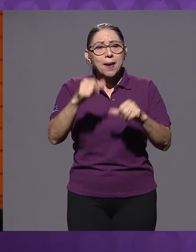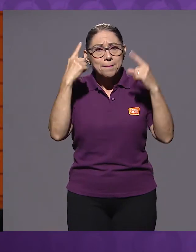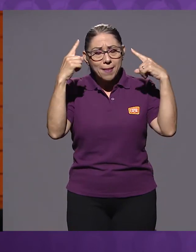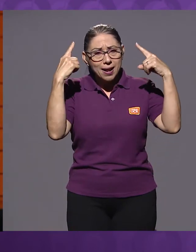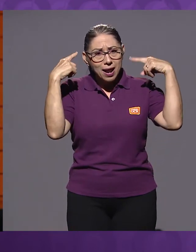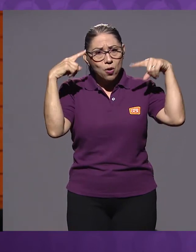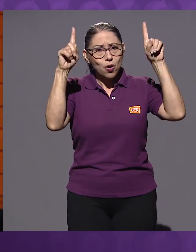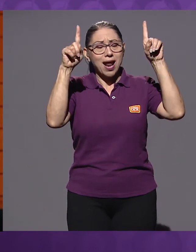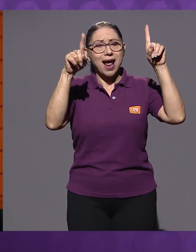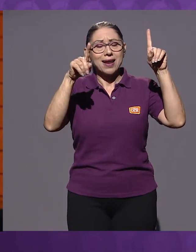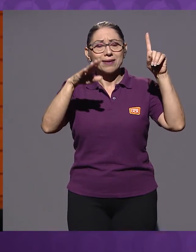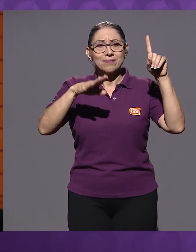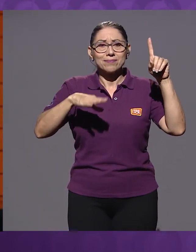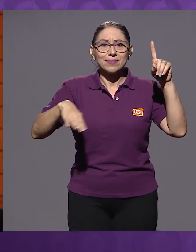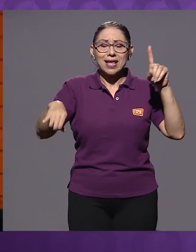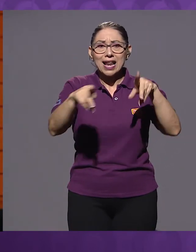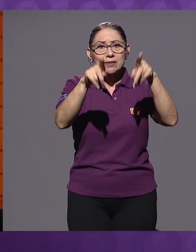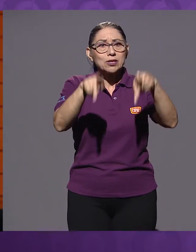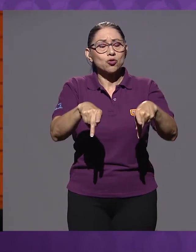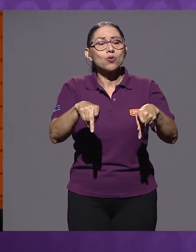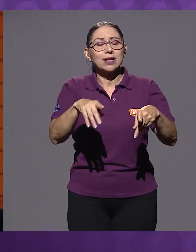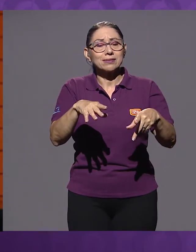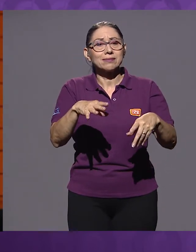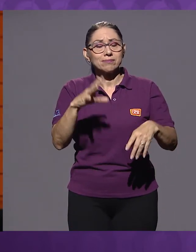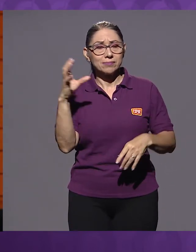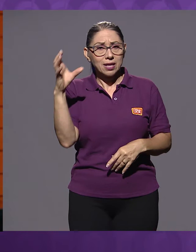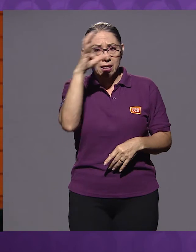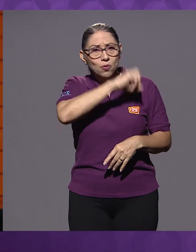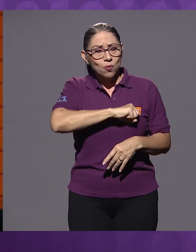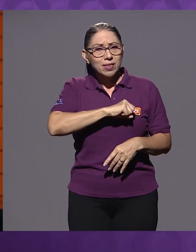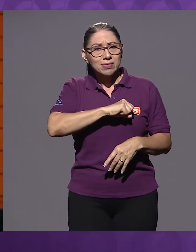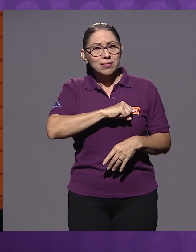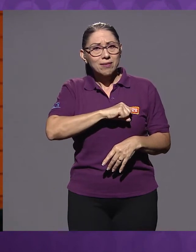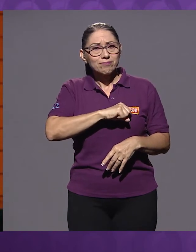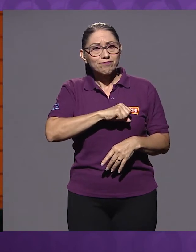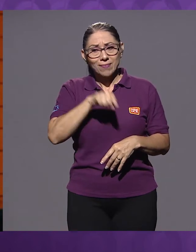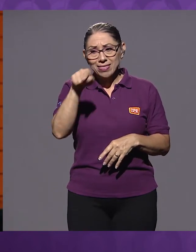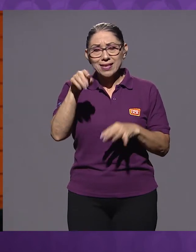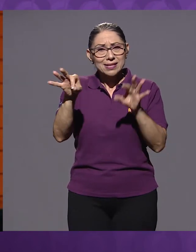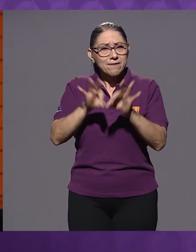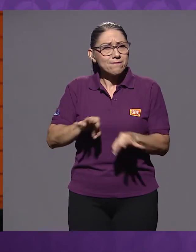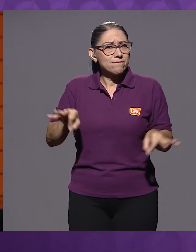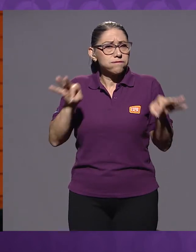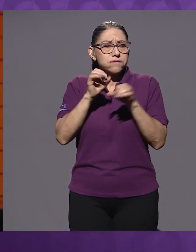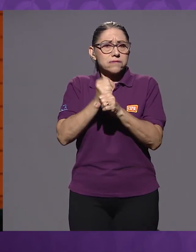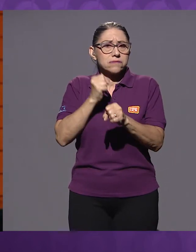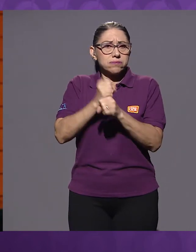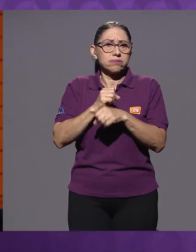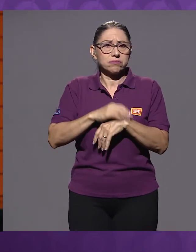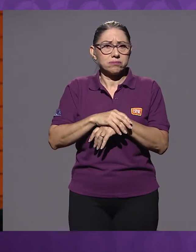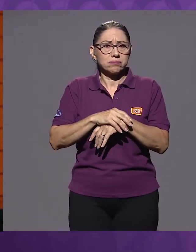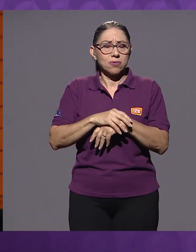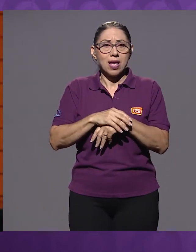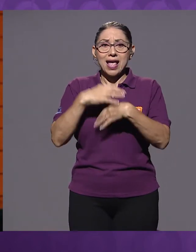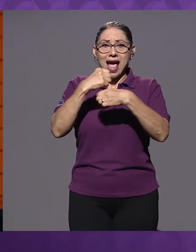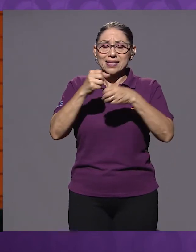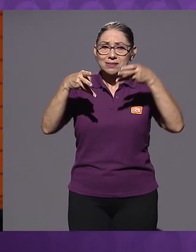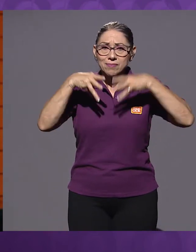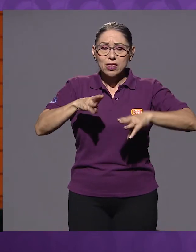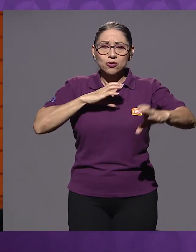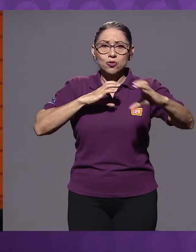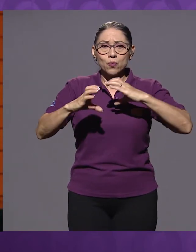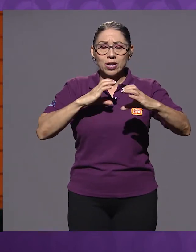la ciudadanía ese papel tan fundamental que los medios de comunicación se vuelven en ese